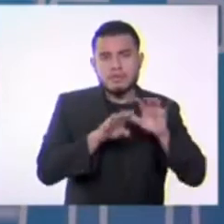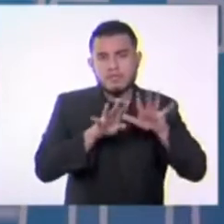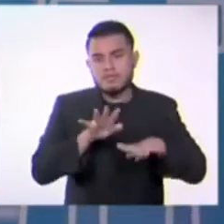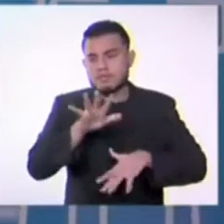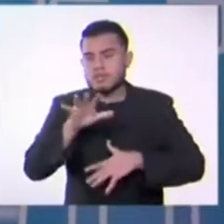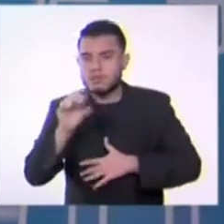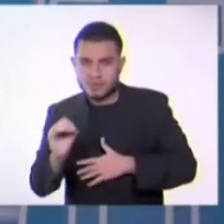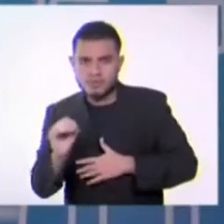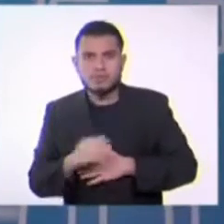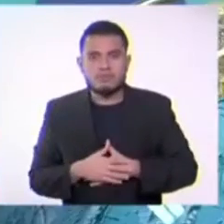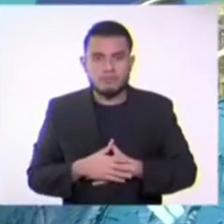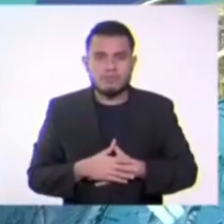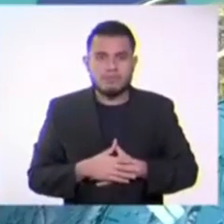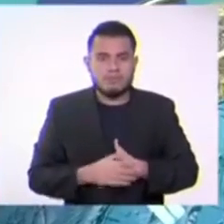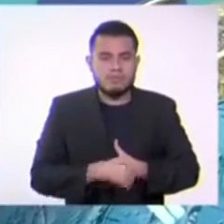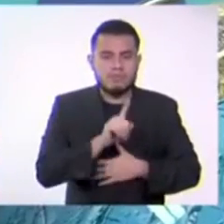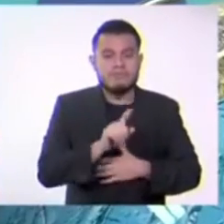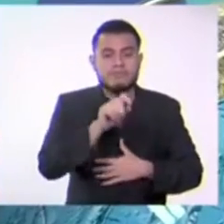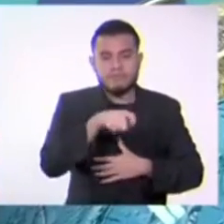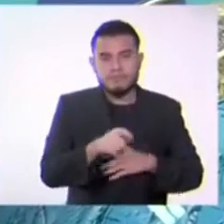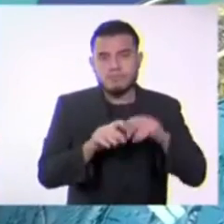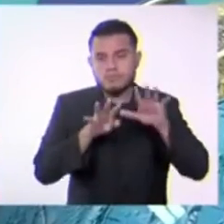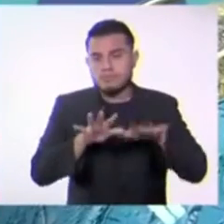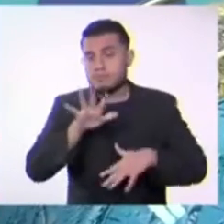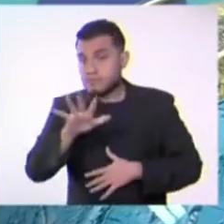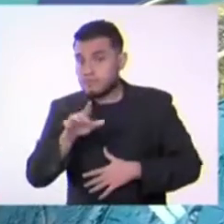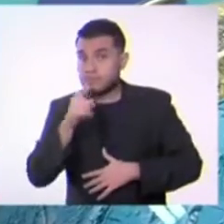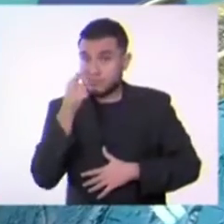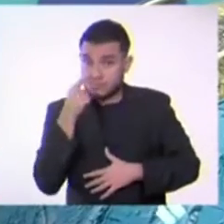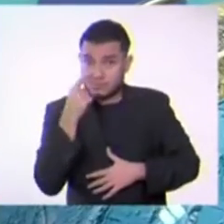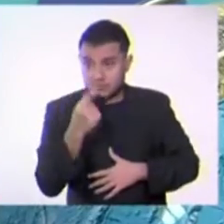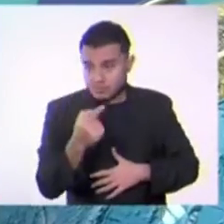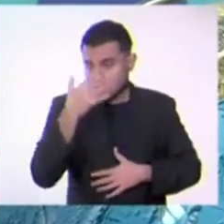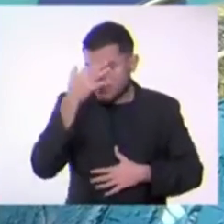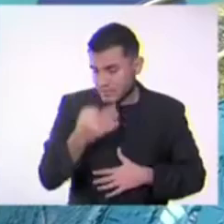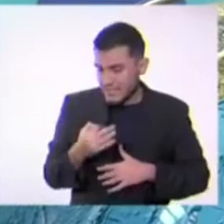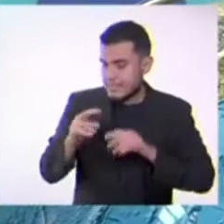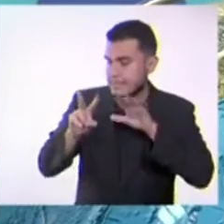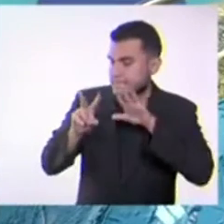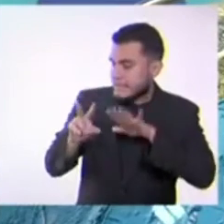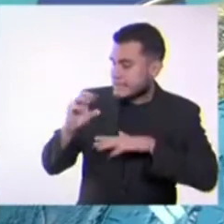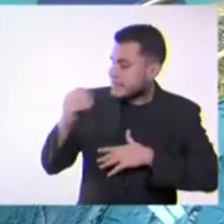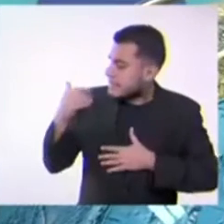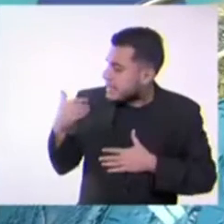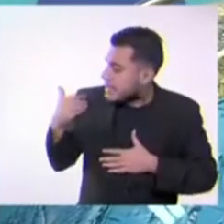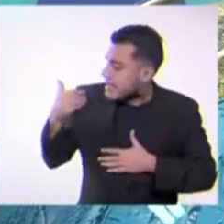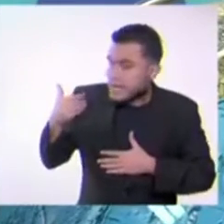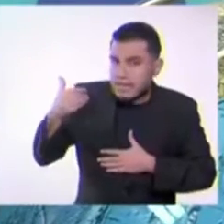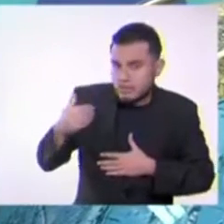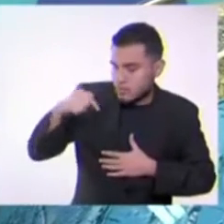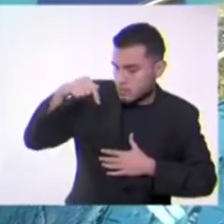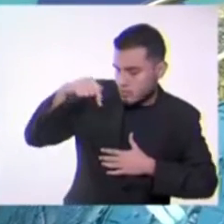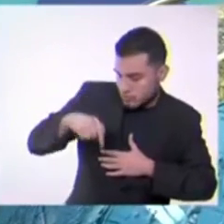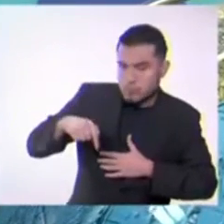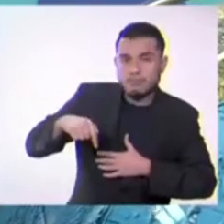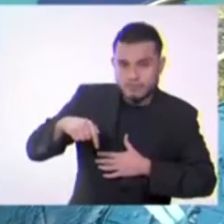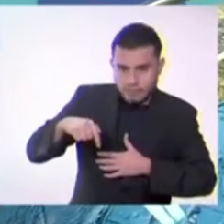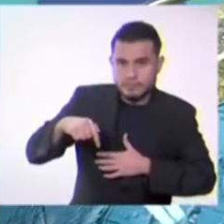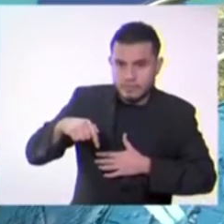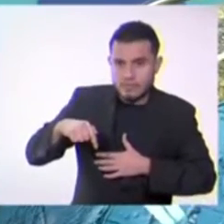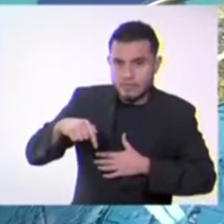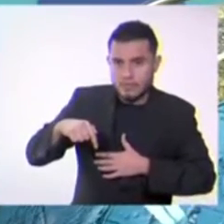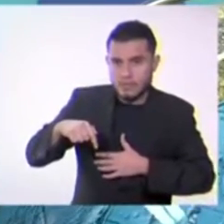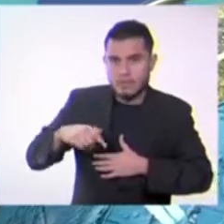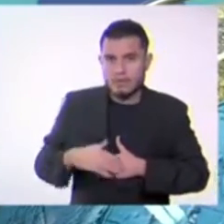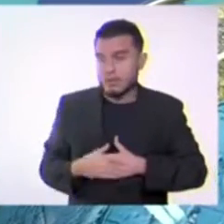1950. 1950, aunque usted no lo crea, han pasado 70 años hasta la actualidad desde esta fecha